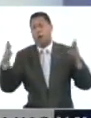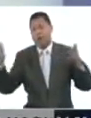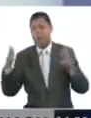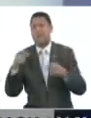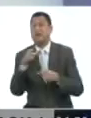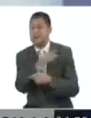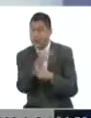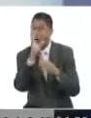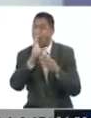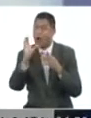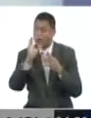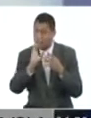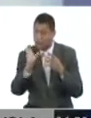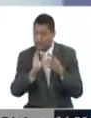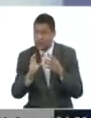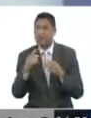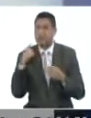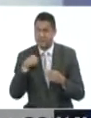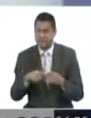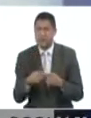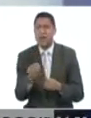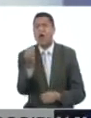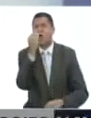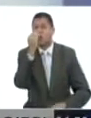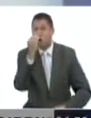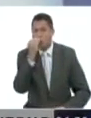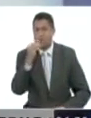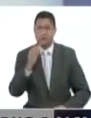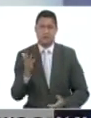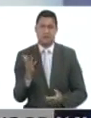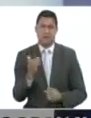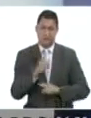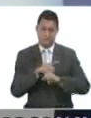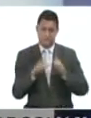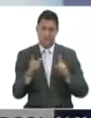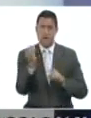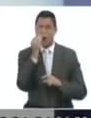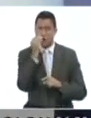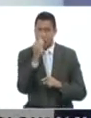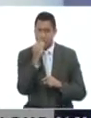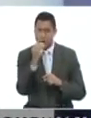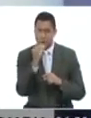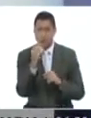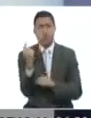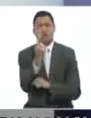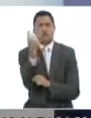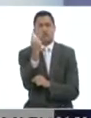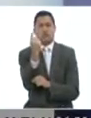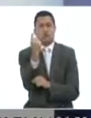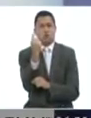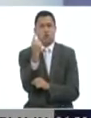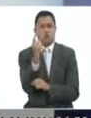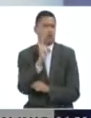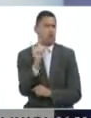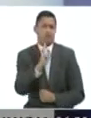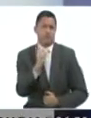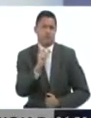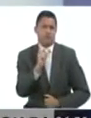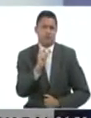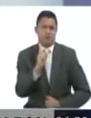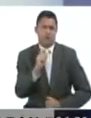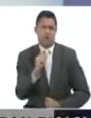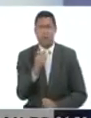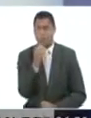de las cosas que se pueden aplicar está la dieta, ¿no? Sin embargo, la dieta como elemento aislado, como elemento único, no es una